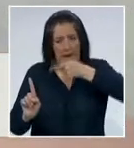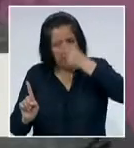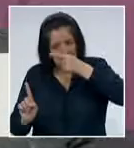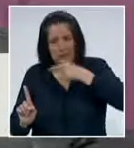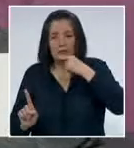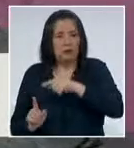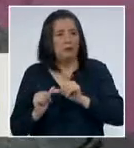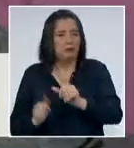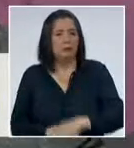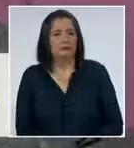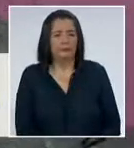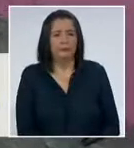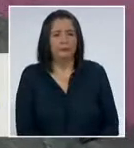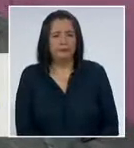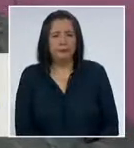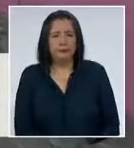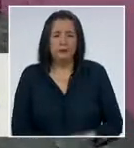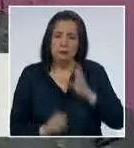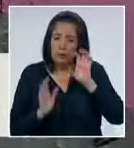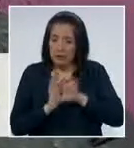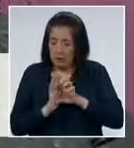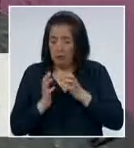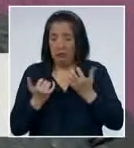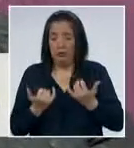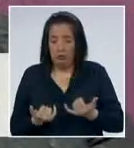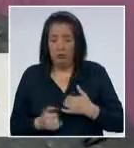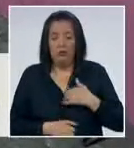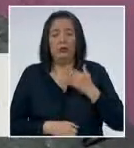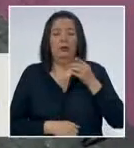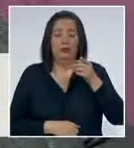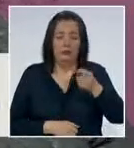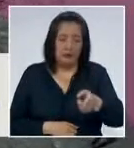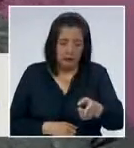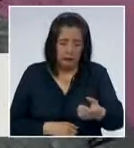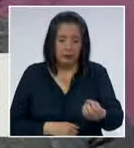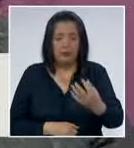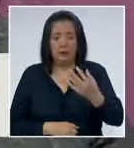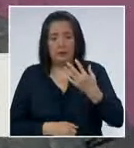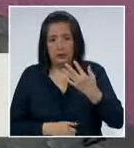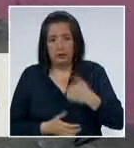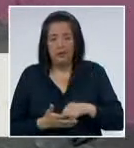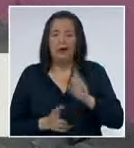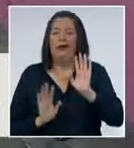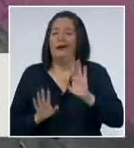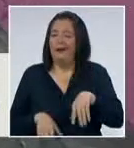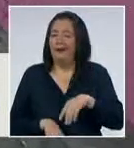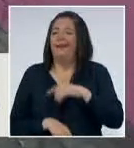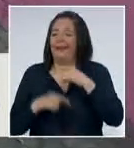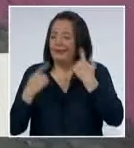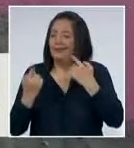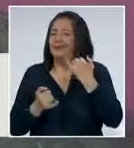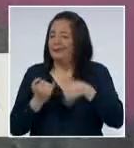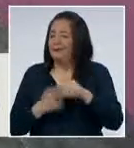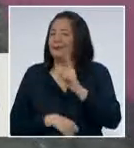continuaron. Por ejemplo, hoy día, como estaba ahí, decía, el que ríe el último ríe mejor, decía